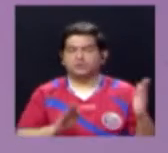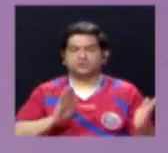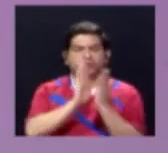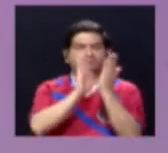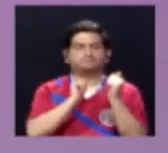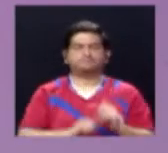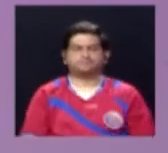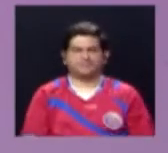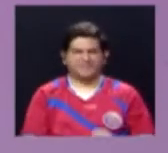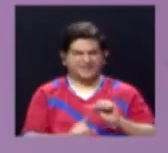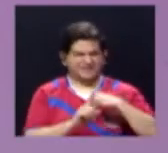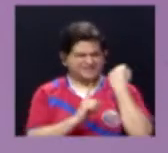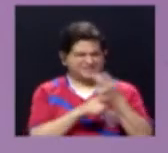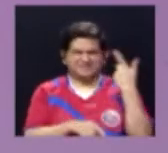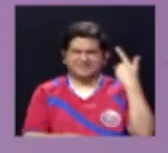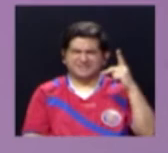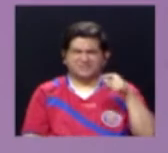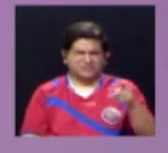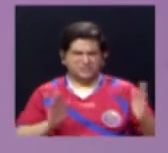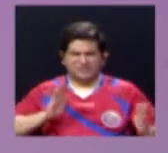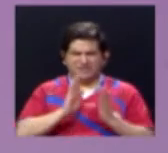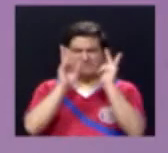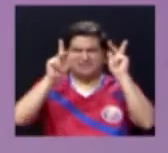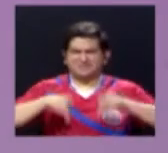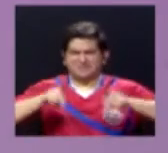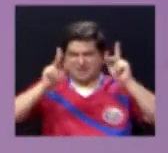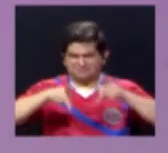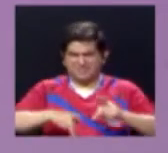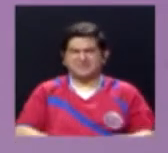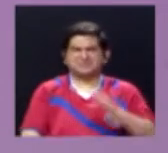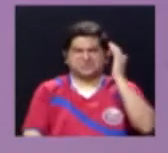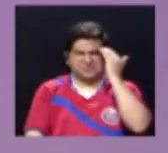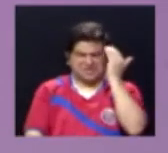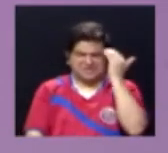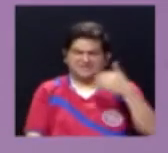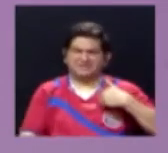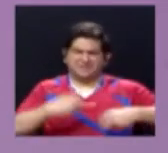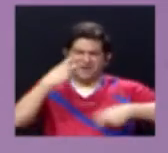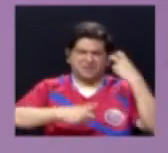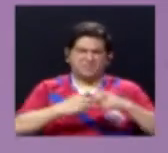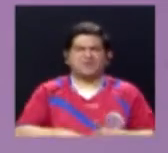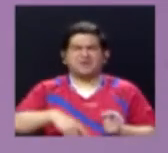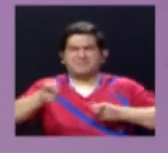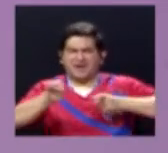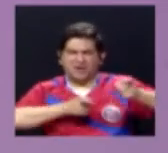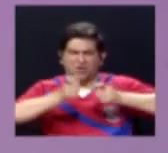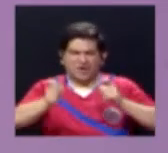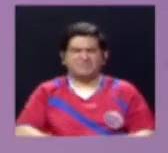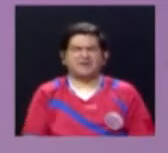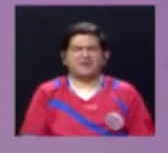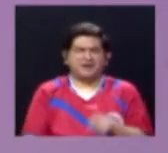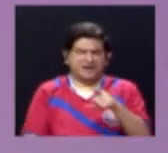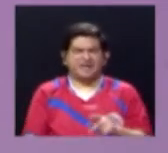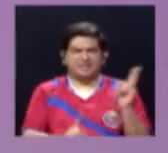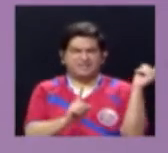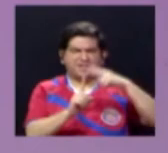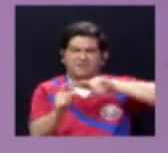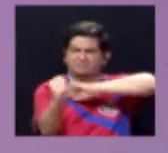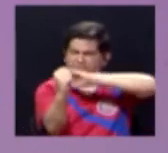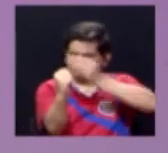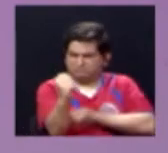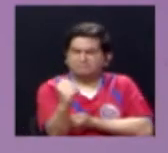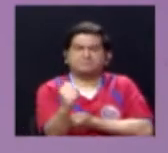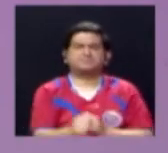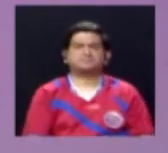y cuál es la situación de riesgo en la que se coloca una persona que sabe que tiene un problema con el manejo del ejercicio del poder